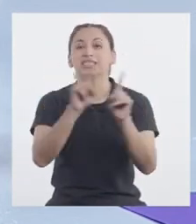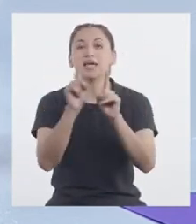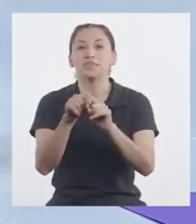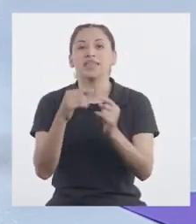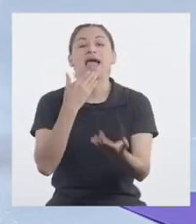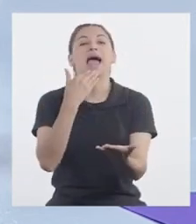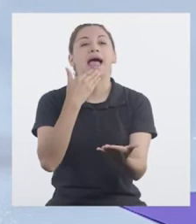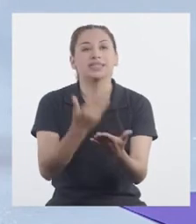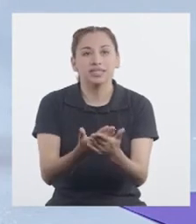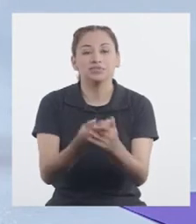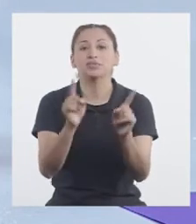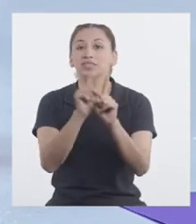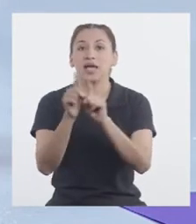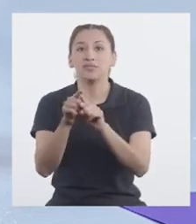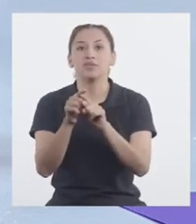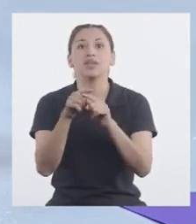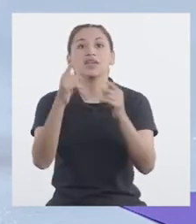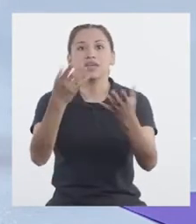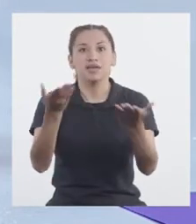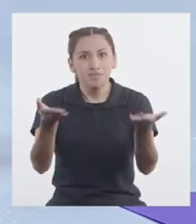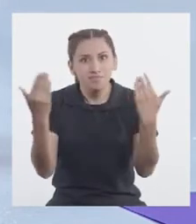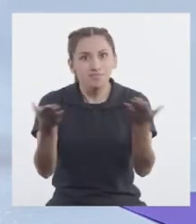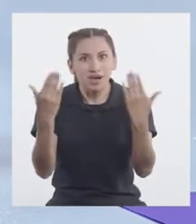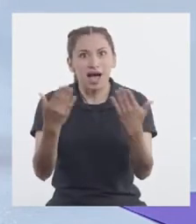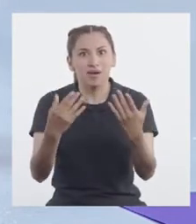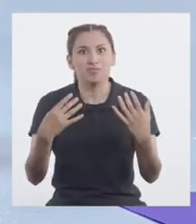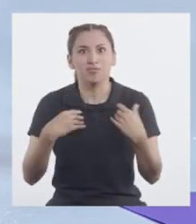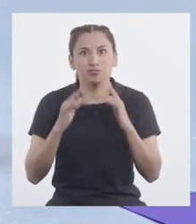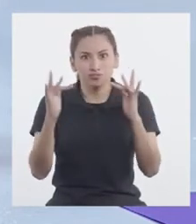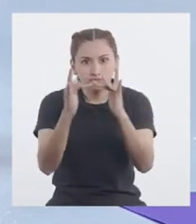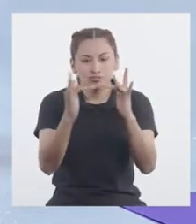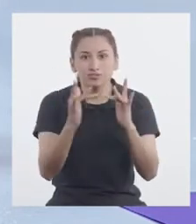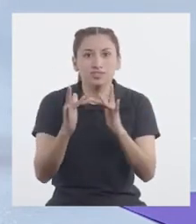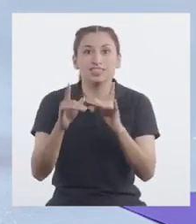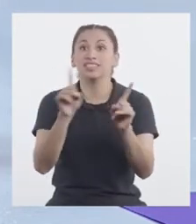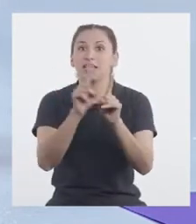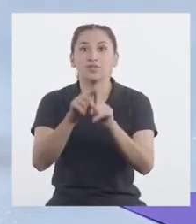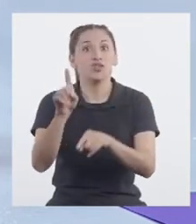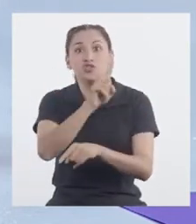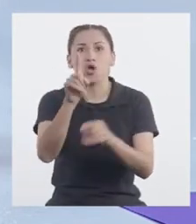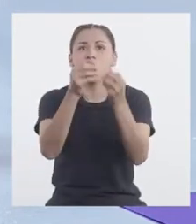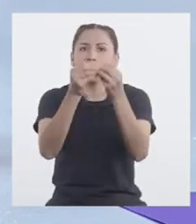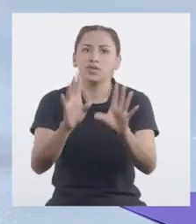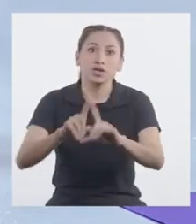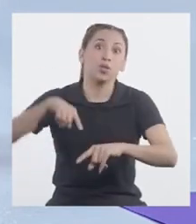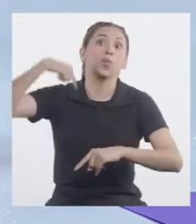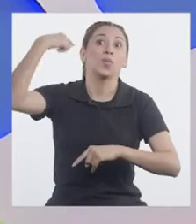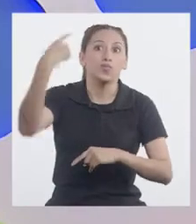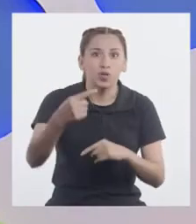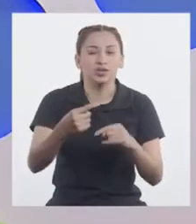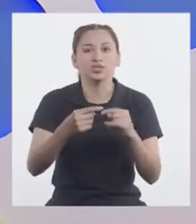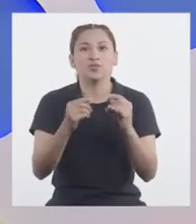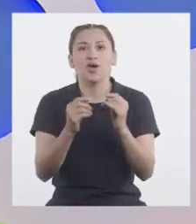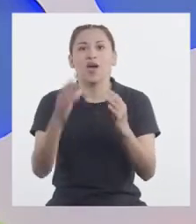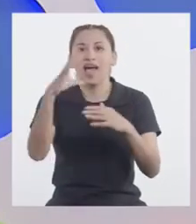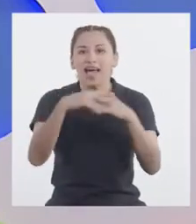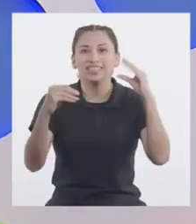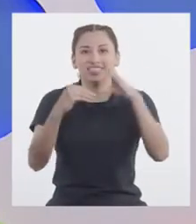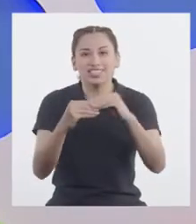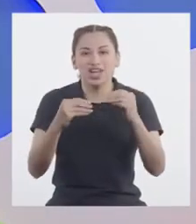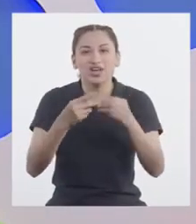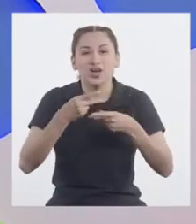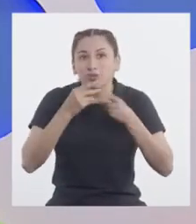e invitación a que nos sigan en nuestras redes y no se pierdan nuestro siguiente podcast.